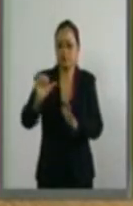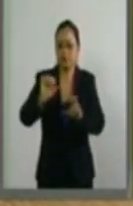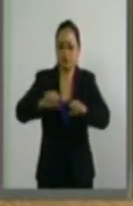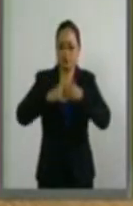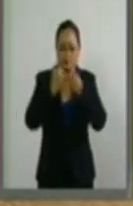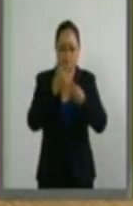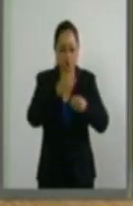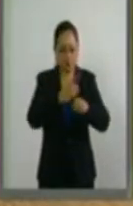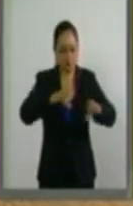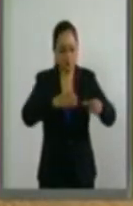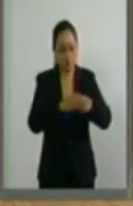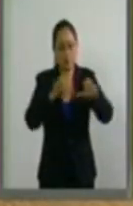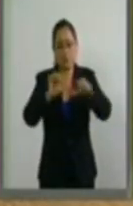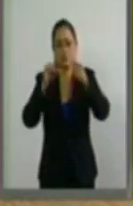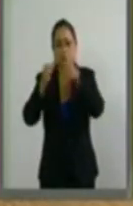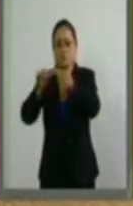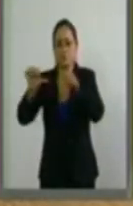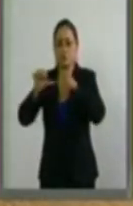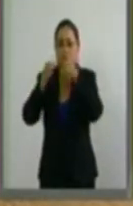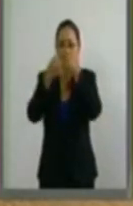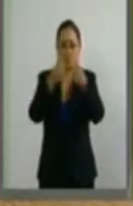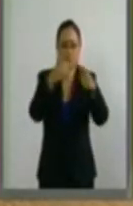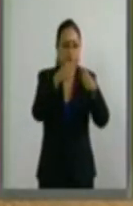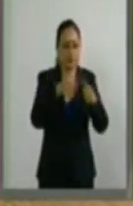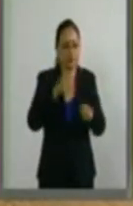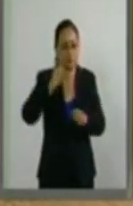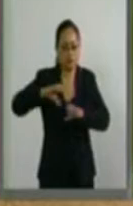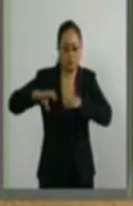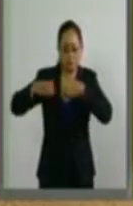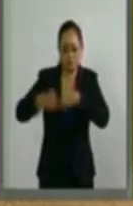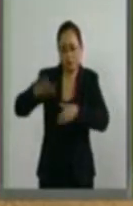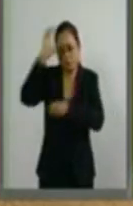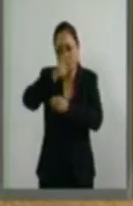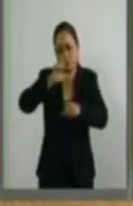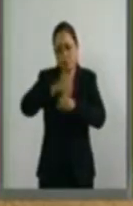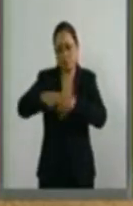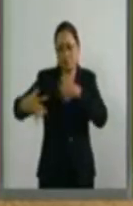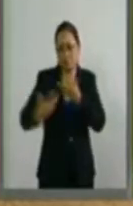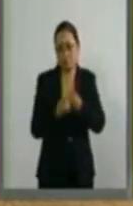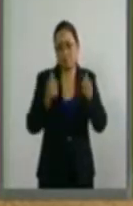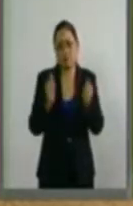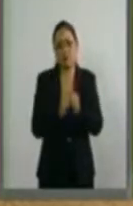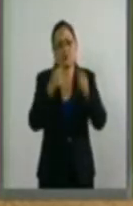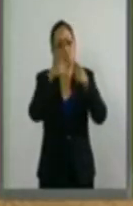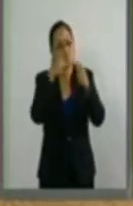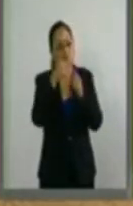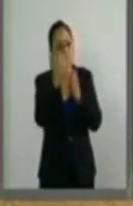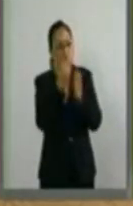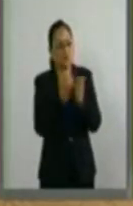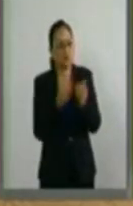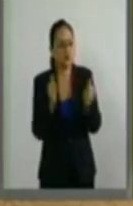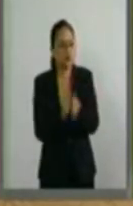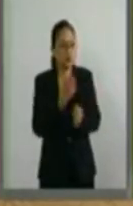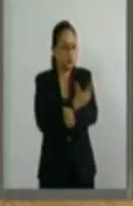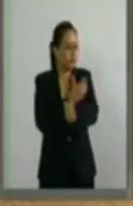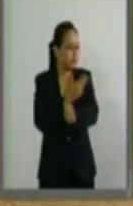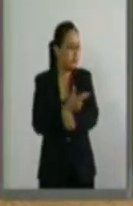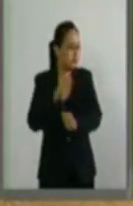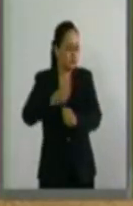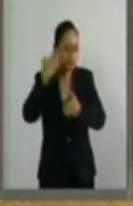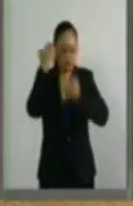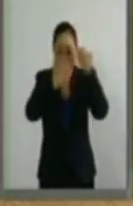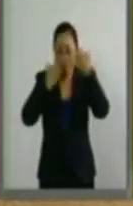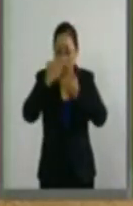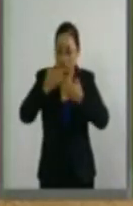civil organizada y de la comunidad cultural por medio de mecanismos de coordinación,